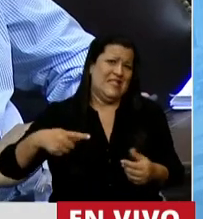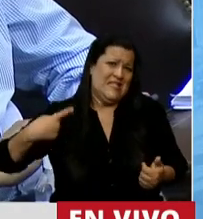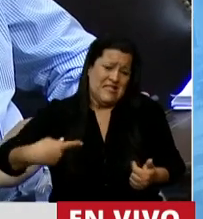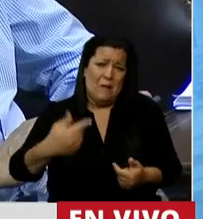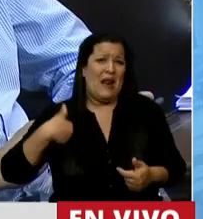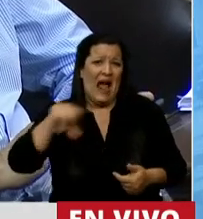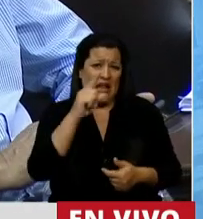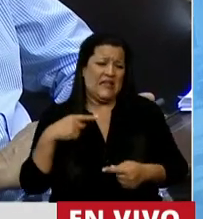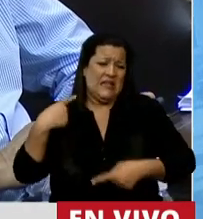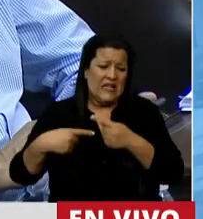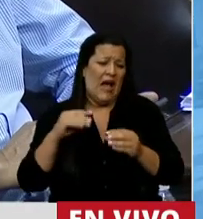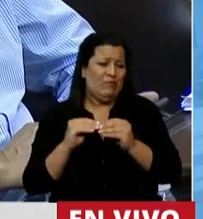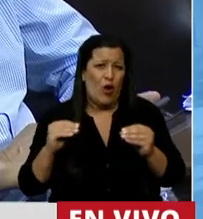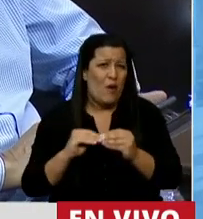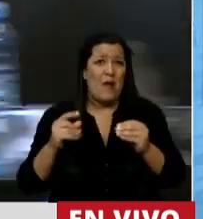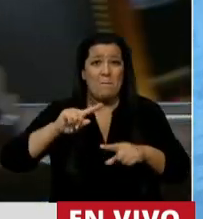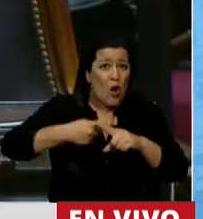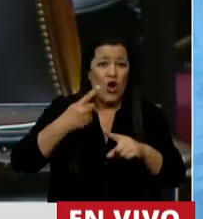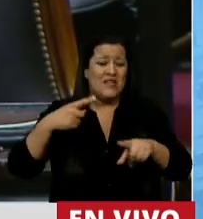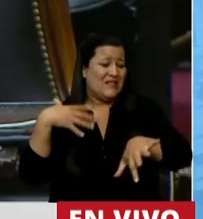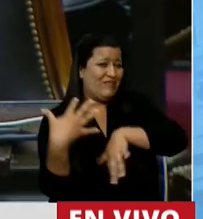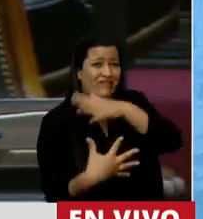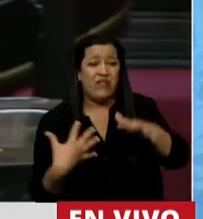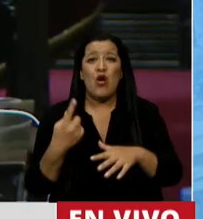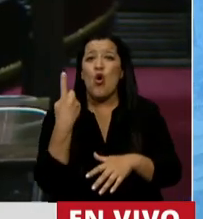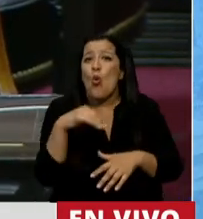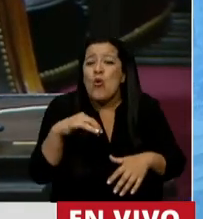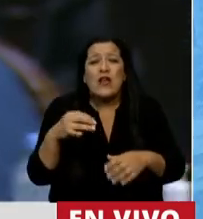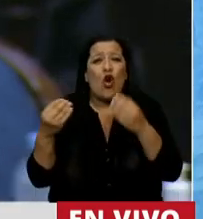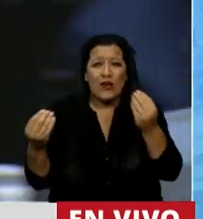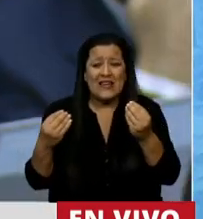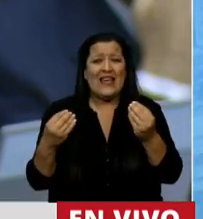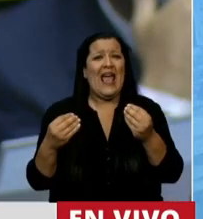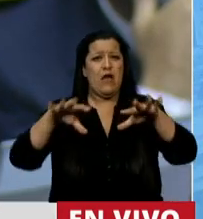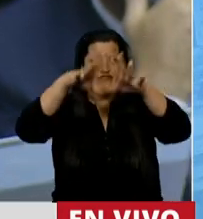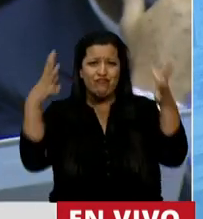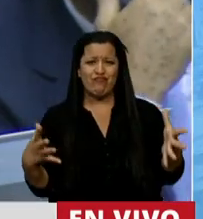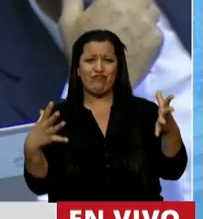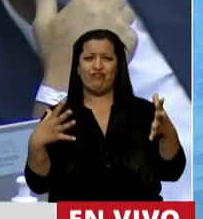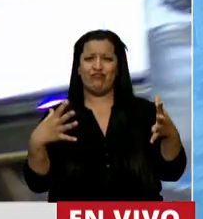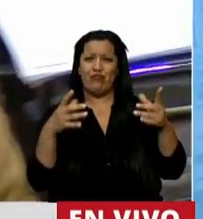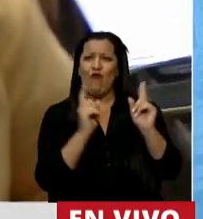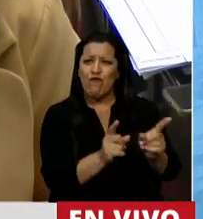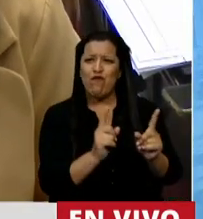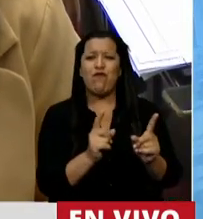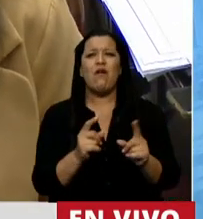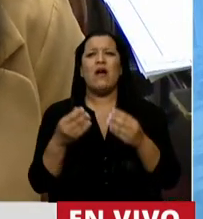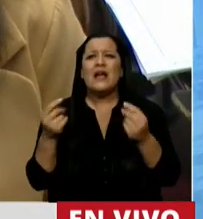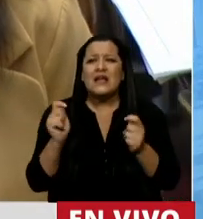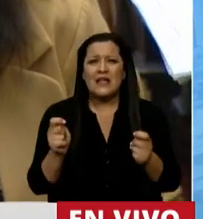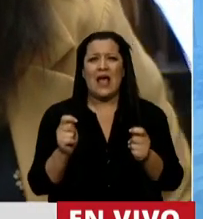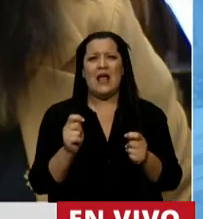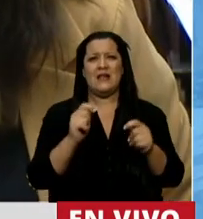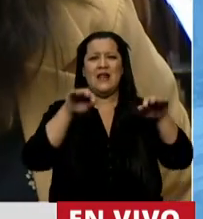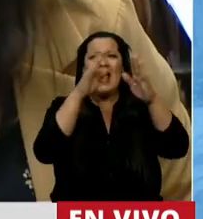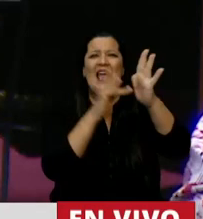en crisis y la política entra en crisis, lo único que sostiene la institucionalidad y la fragilidad social son los templos,